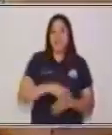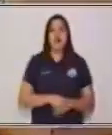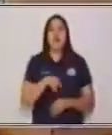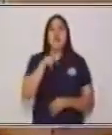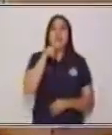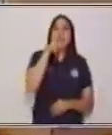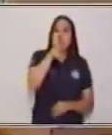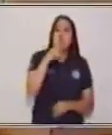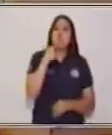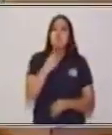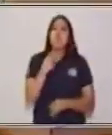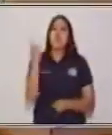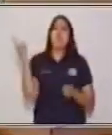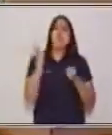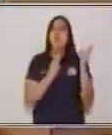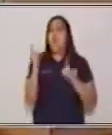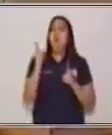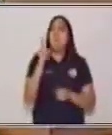cuál es el verbo.